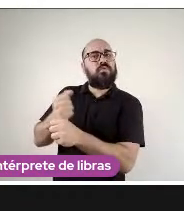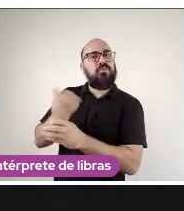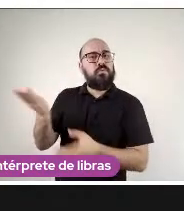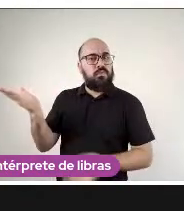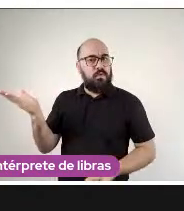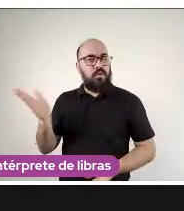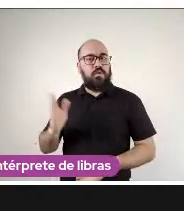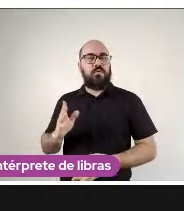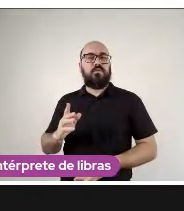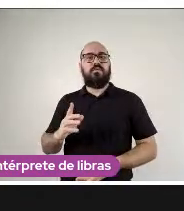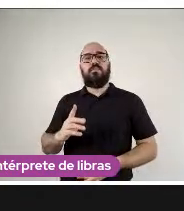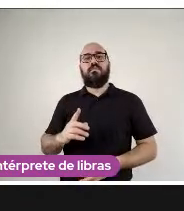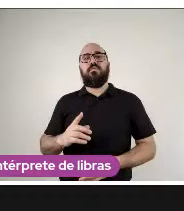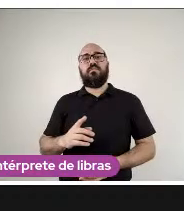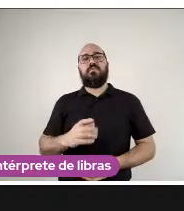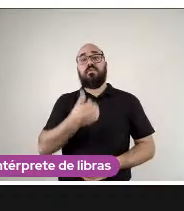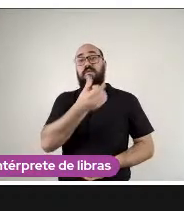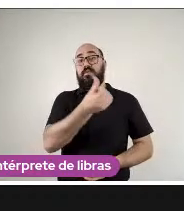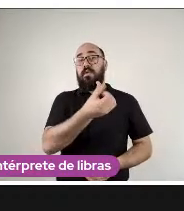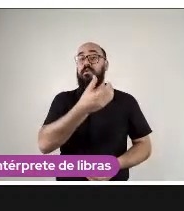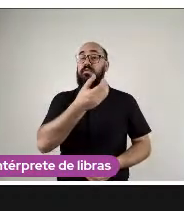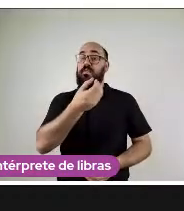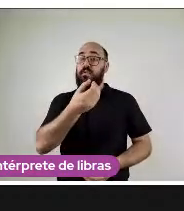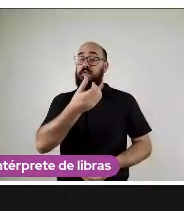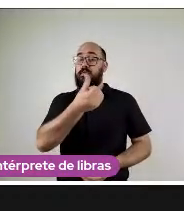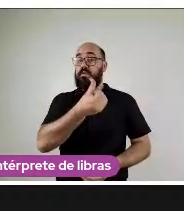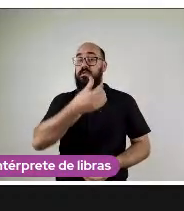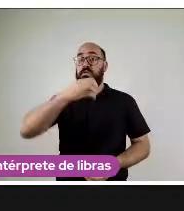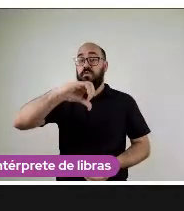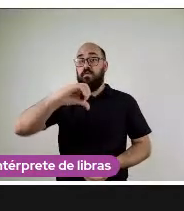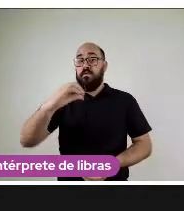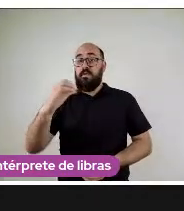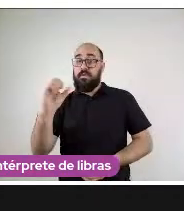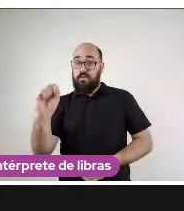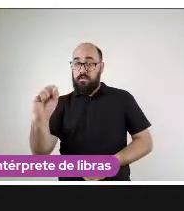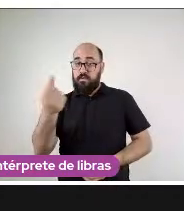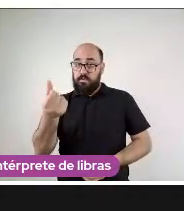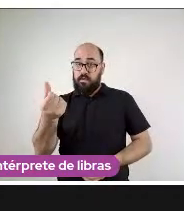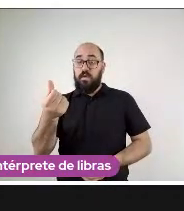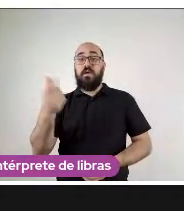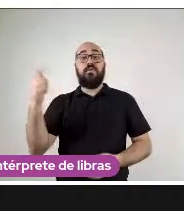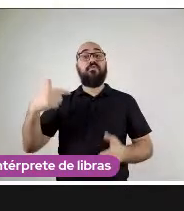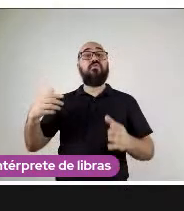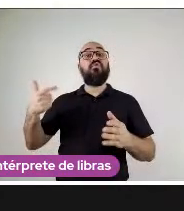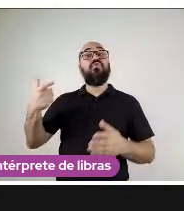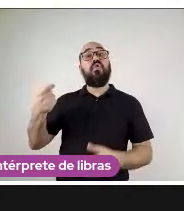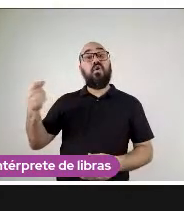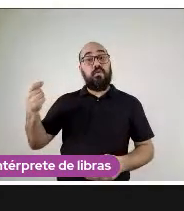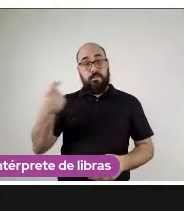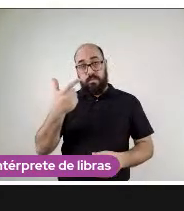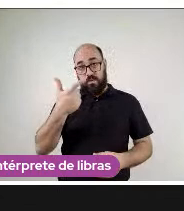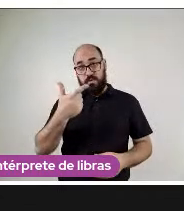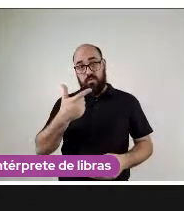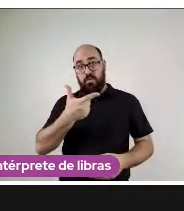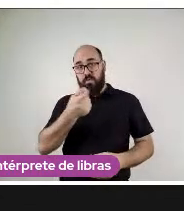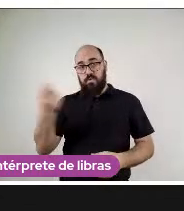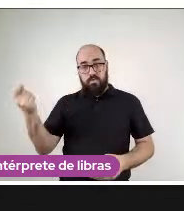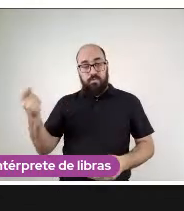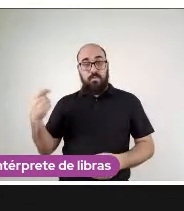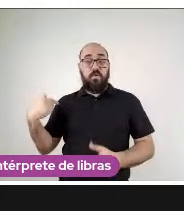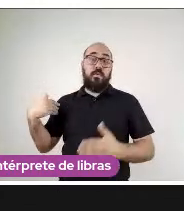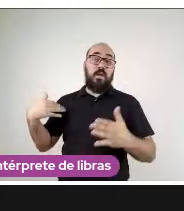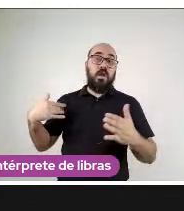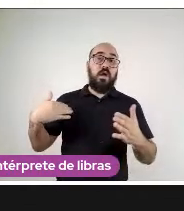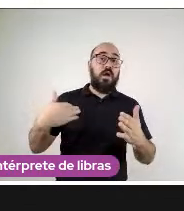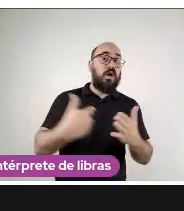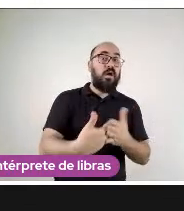pescar, o sea, capturar suficiente pescado para pagar sus deudas. Esto también se debe no a que haya